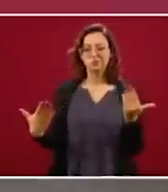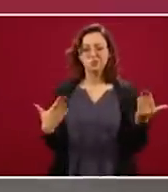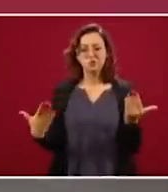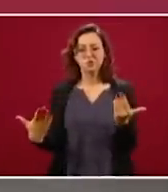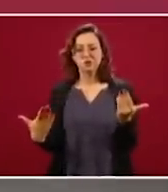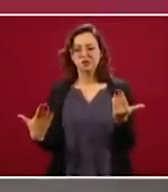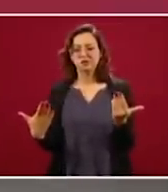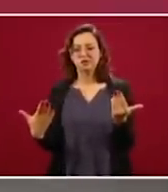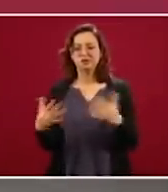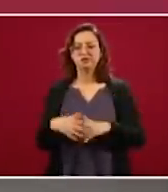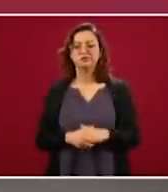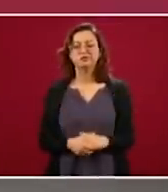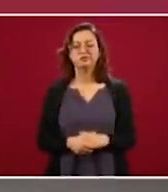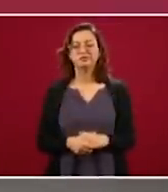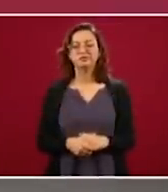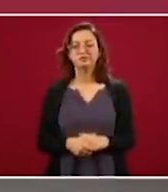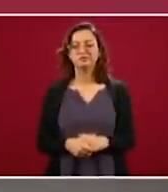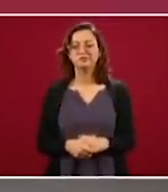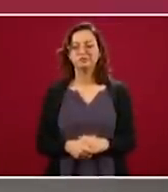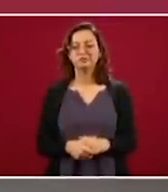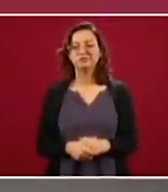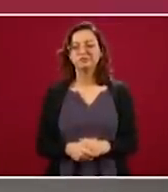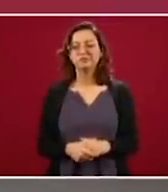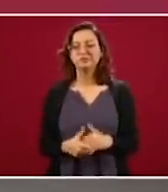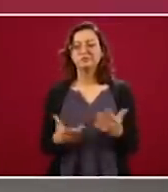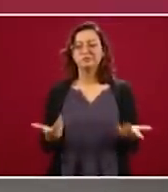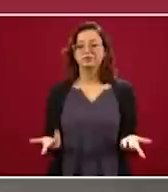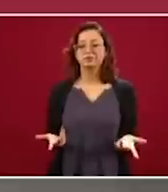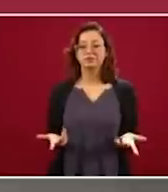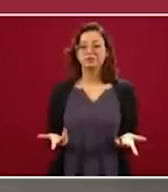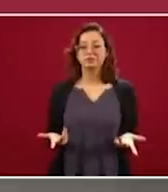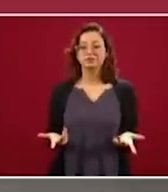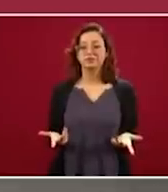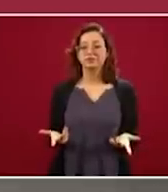comparación de lo que significó